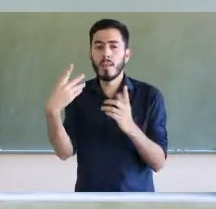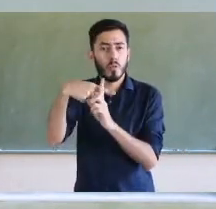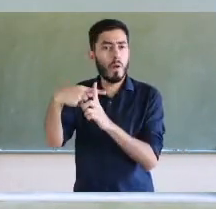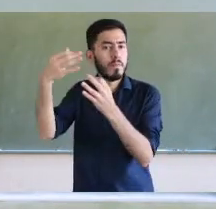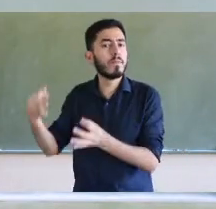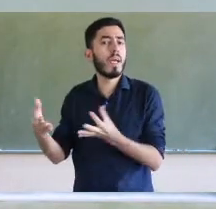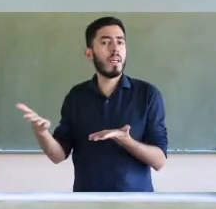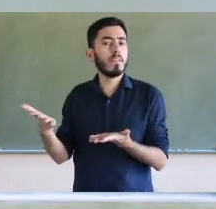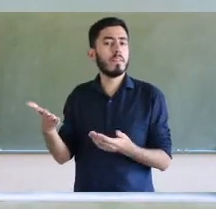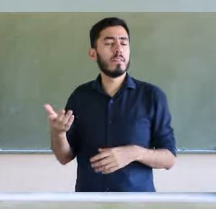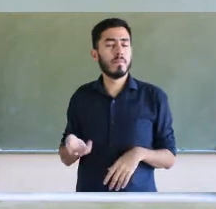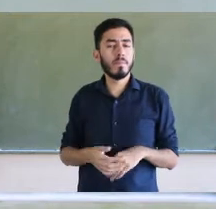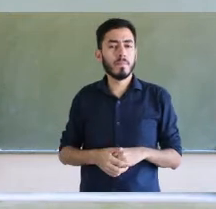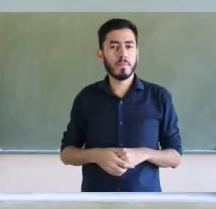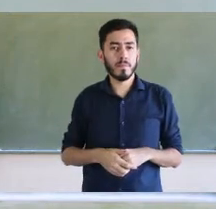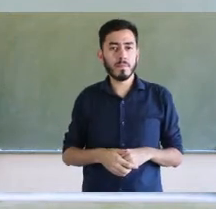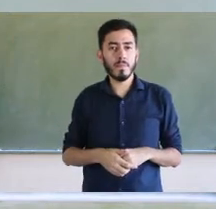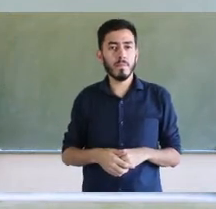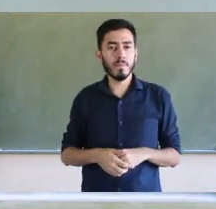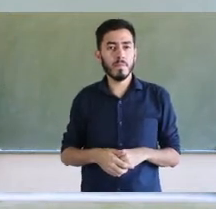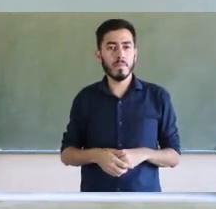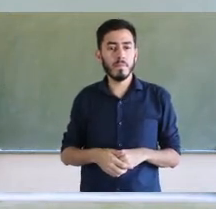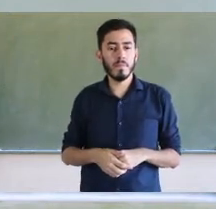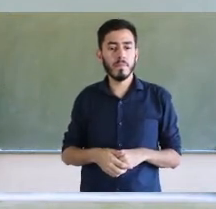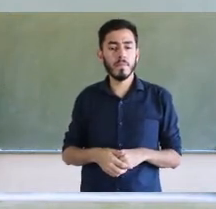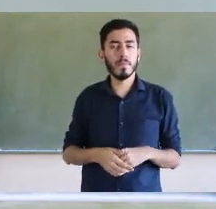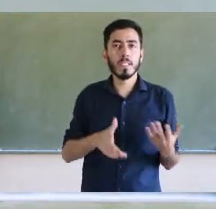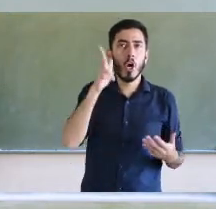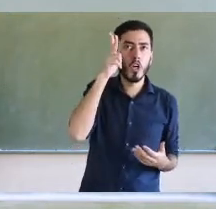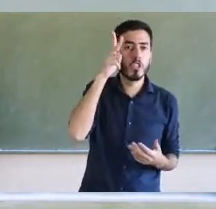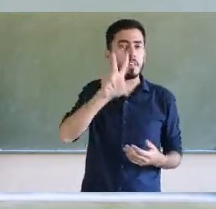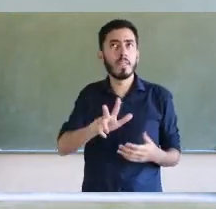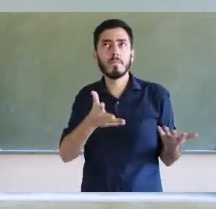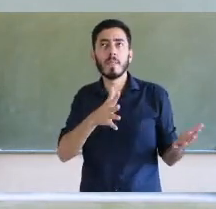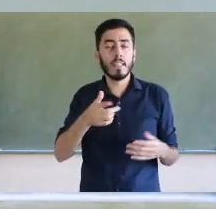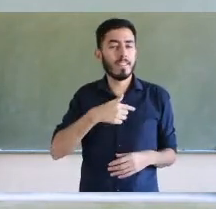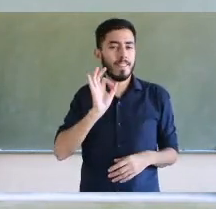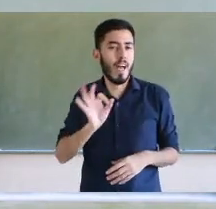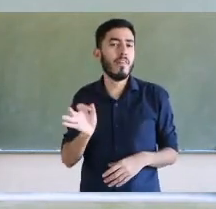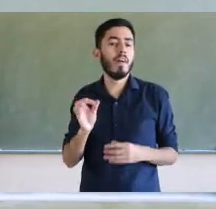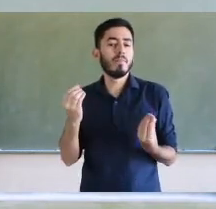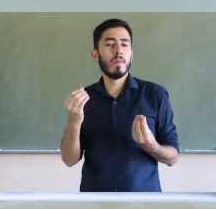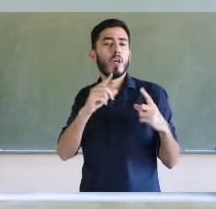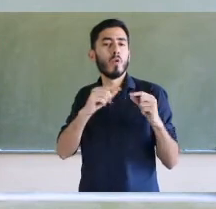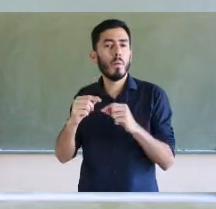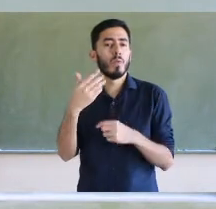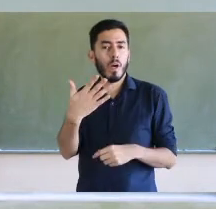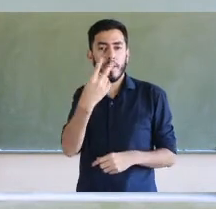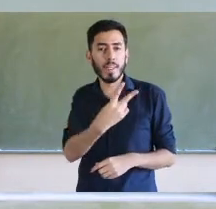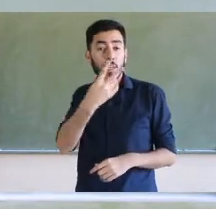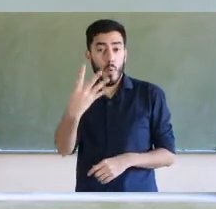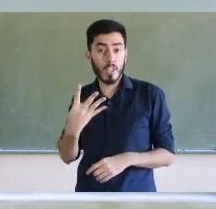Es decir, dos fracciones que tengan el mismo denominador. Entre 8 y 3 sabemos que, denominador común, podemos